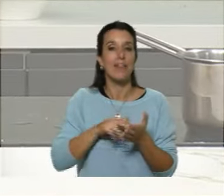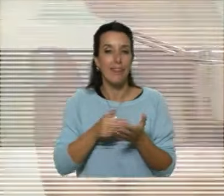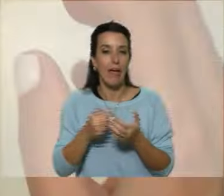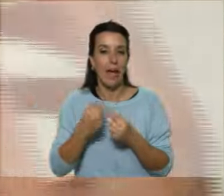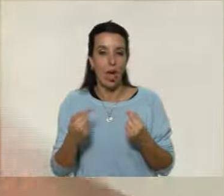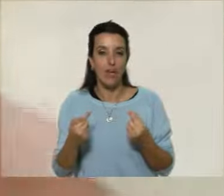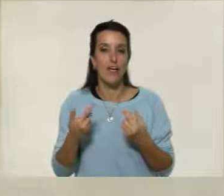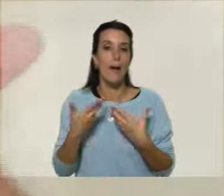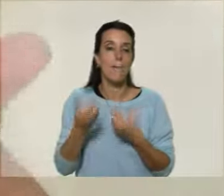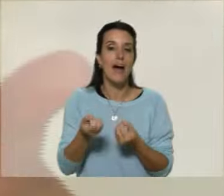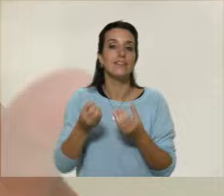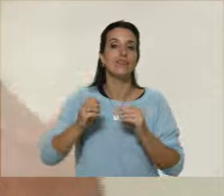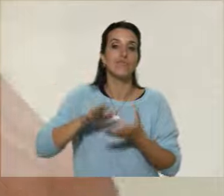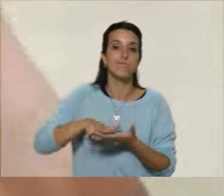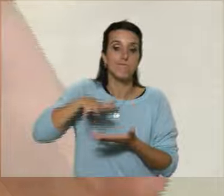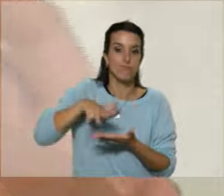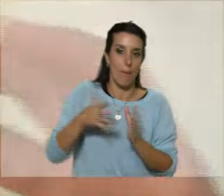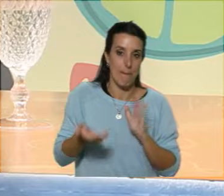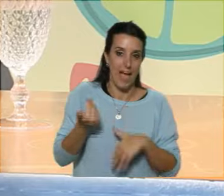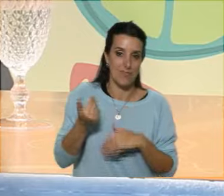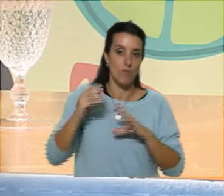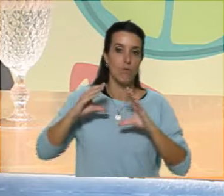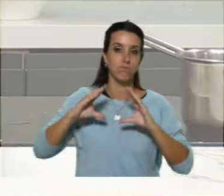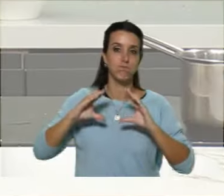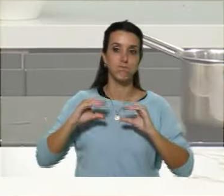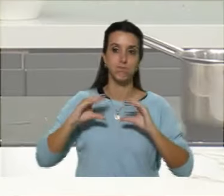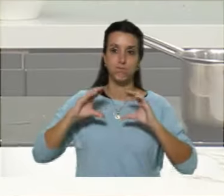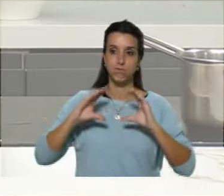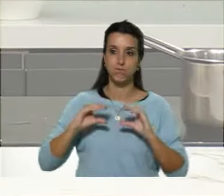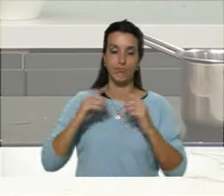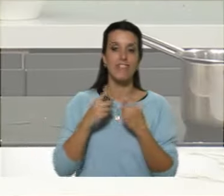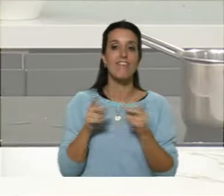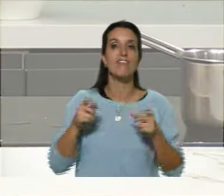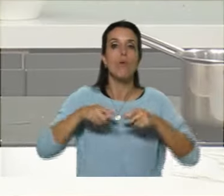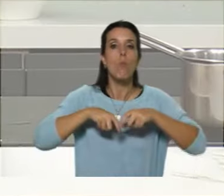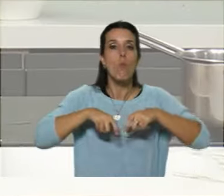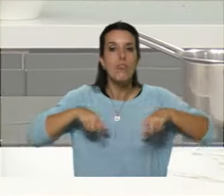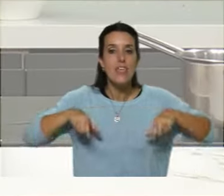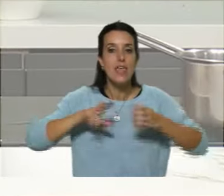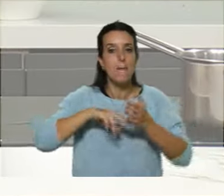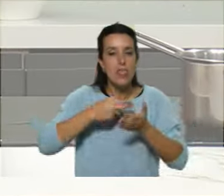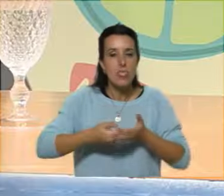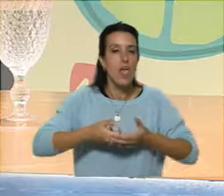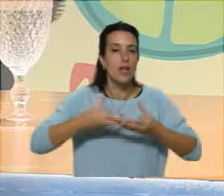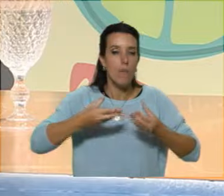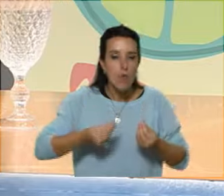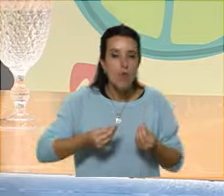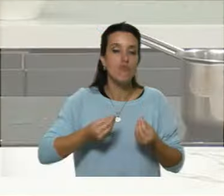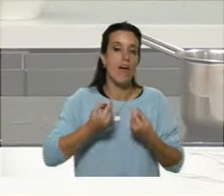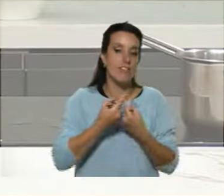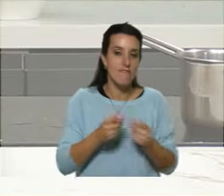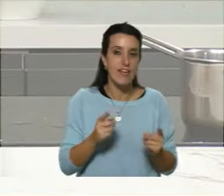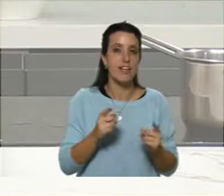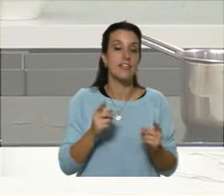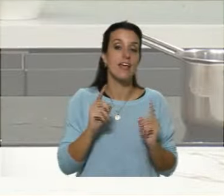te va a ayudar a que te quede más esponjosito. Bien. No es como si fuera un budín, que es tanta manteca. En realidad, que materia grasa tenemos poquito.